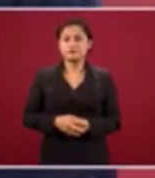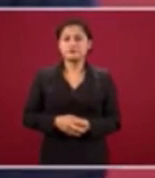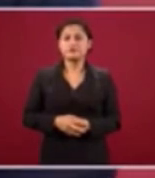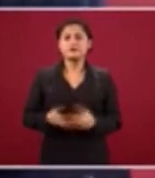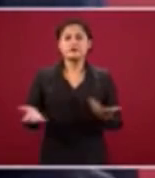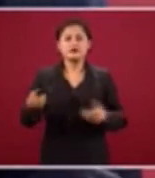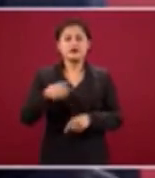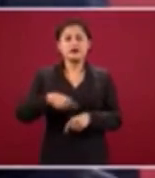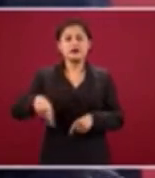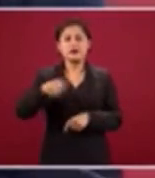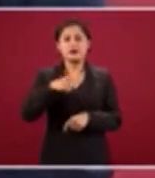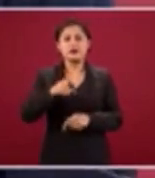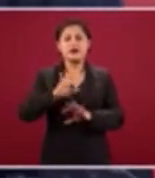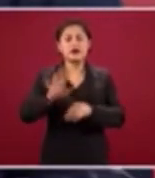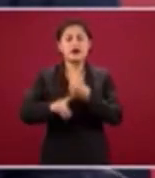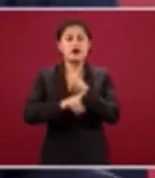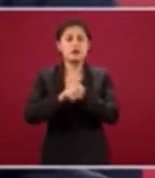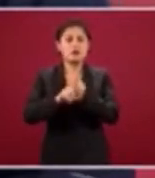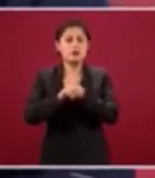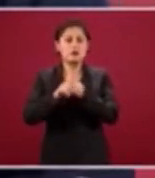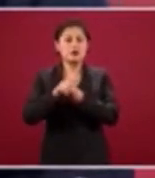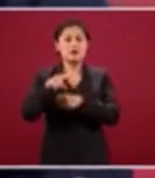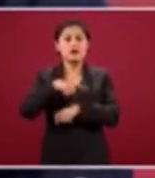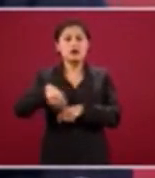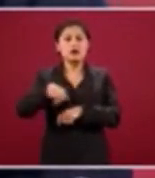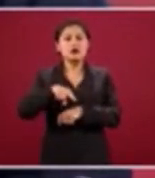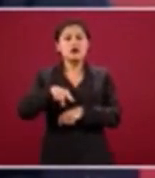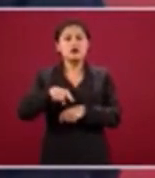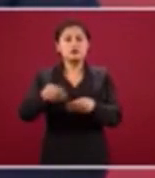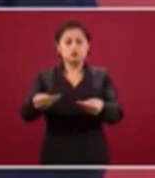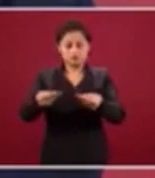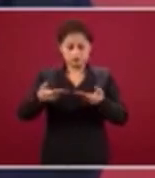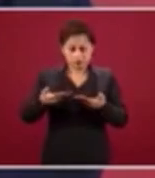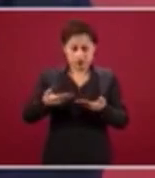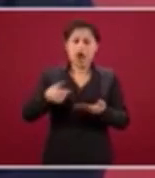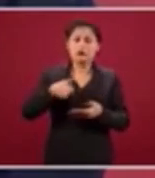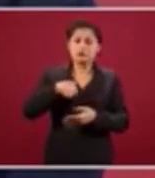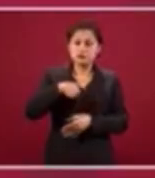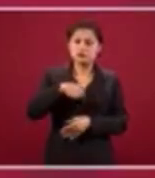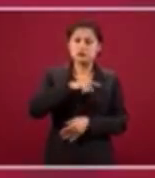son atendidas por nosotros, pero